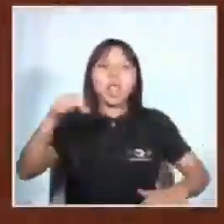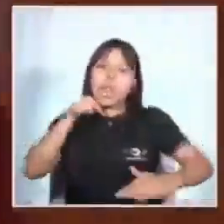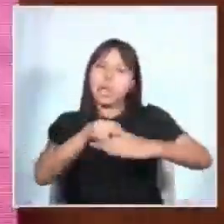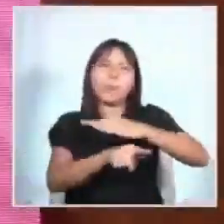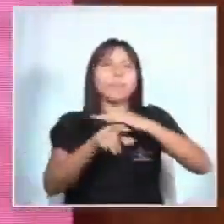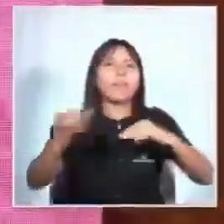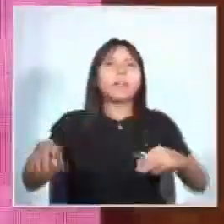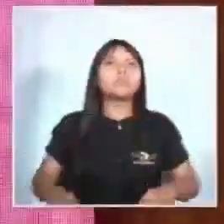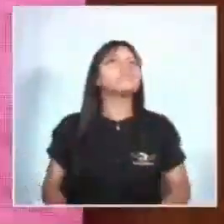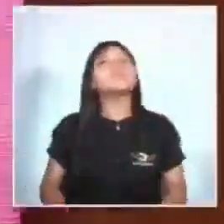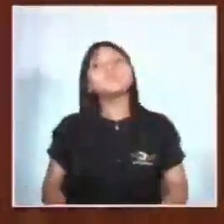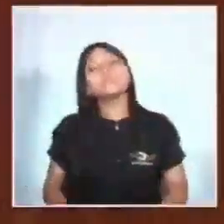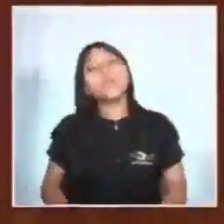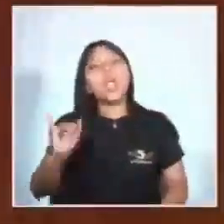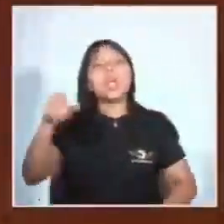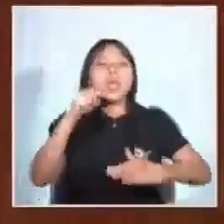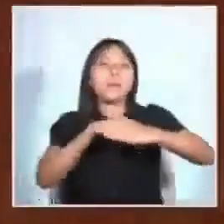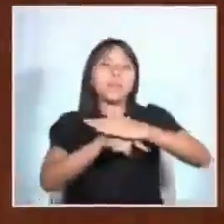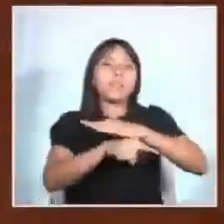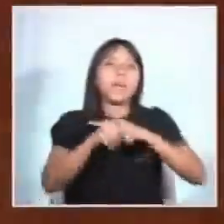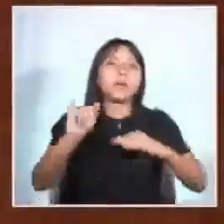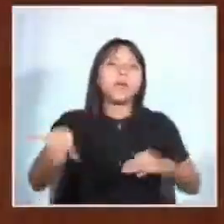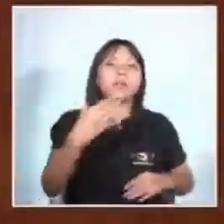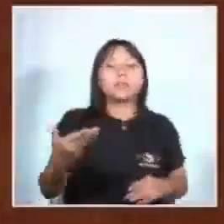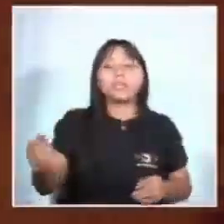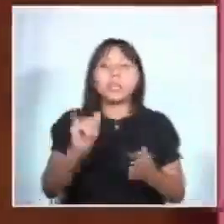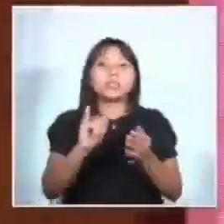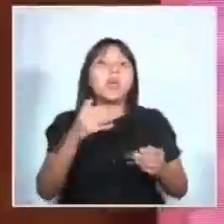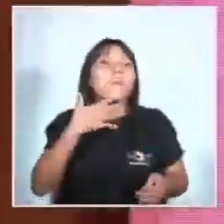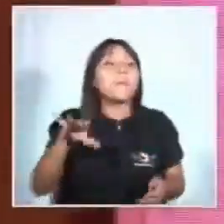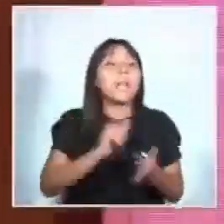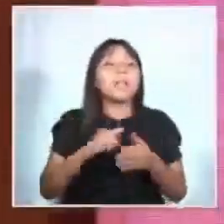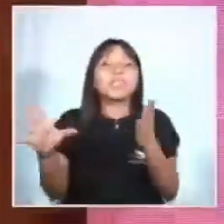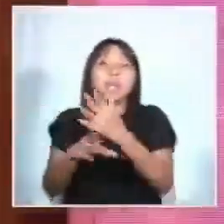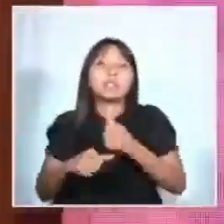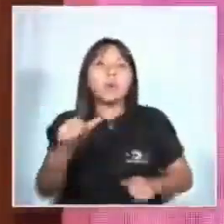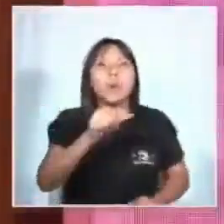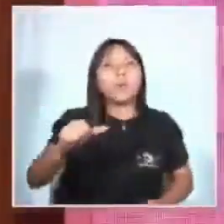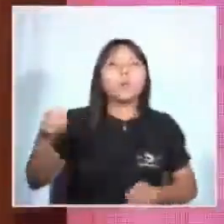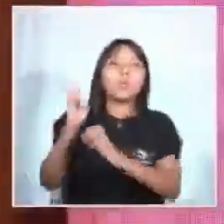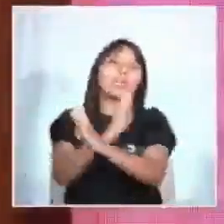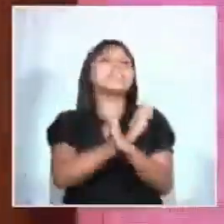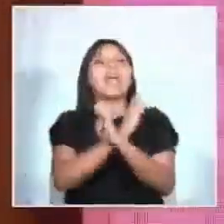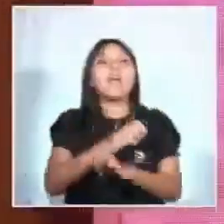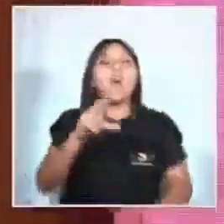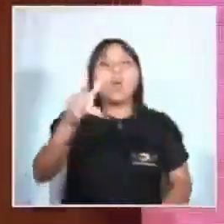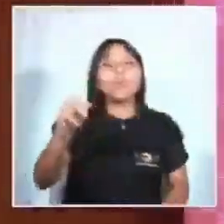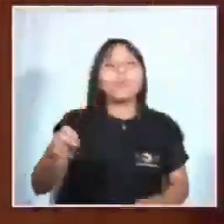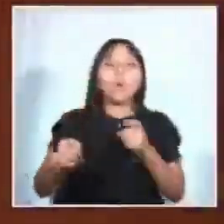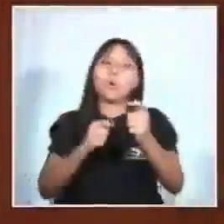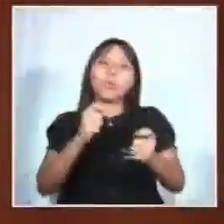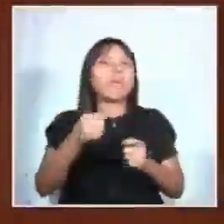la ofensa, le mataron los maltratos que recibió. Porque un esclavo no